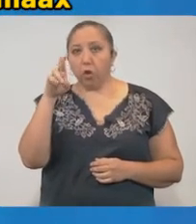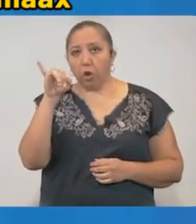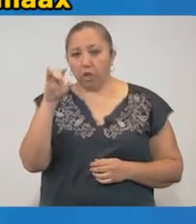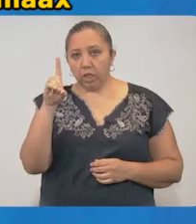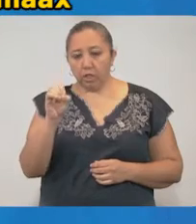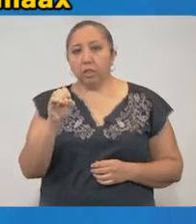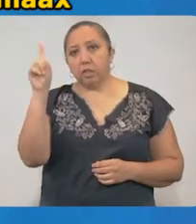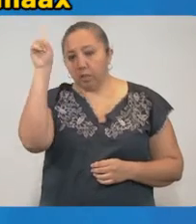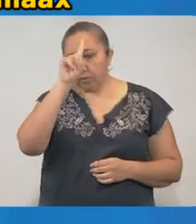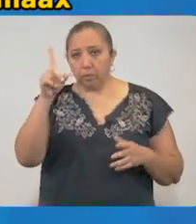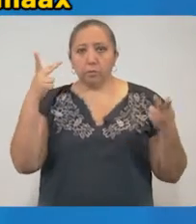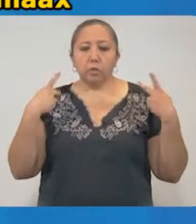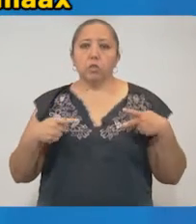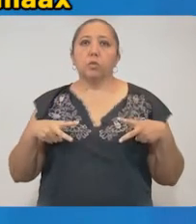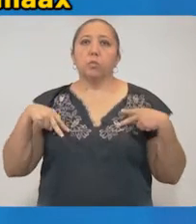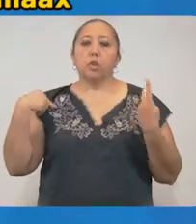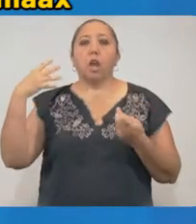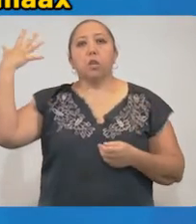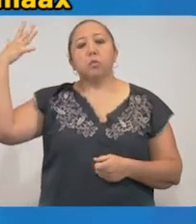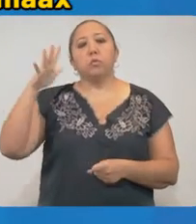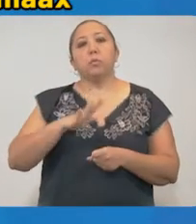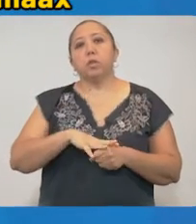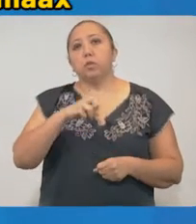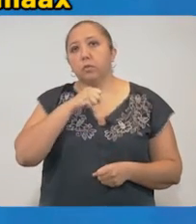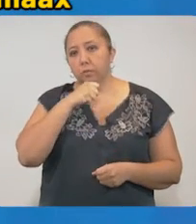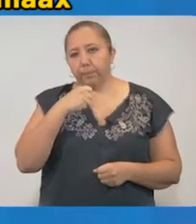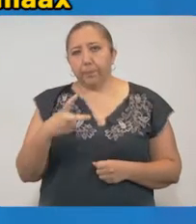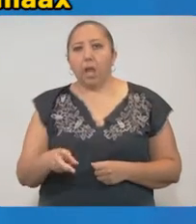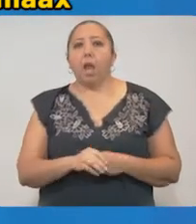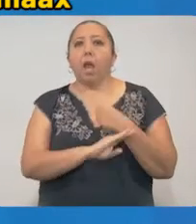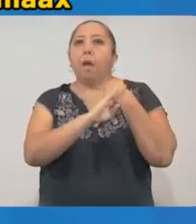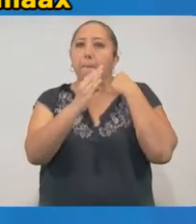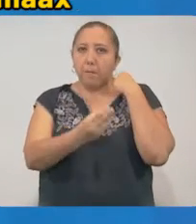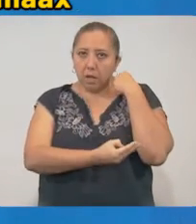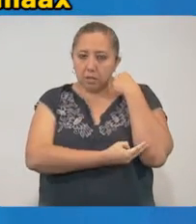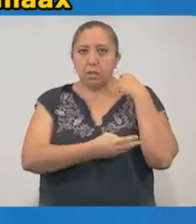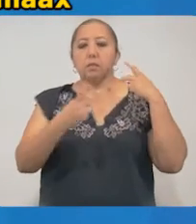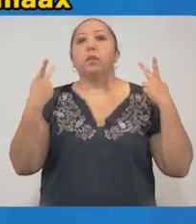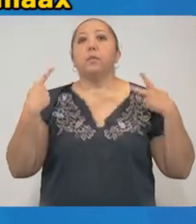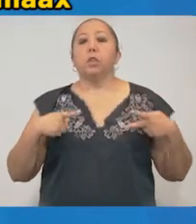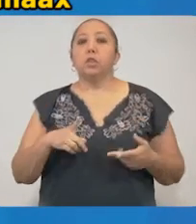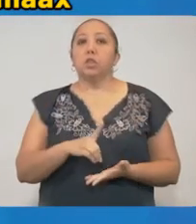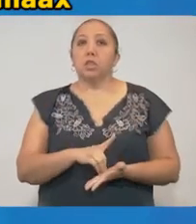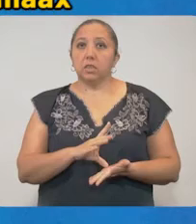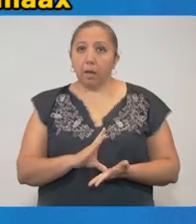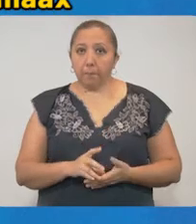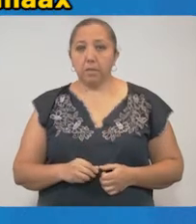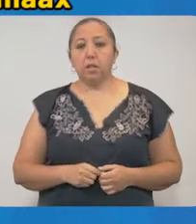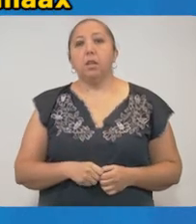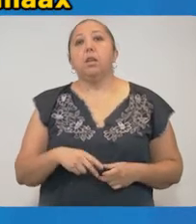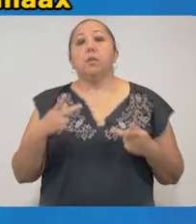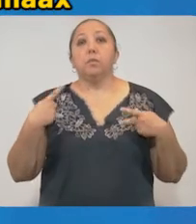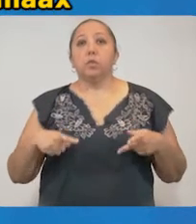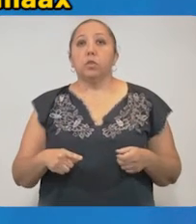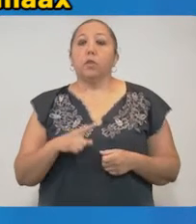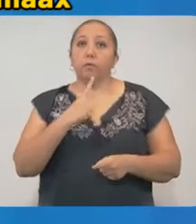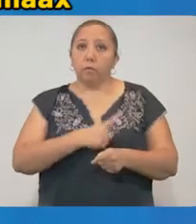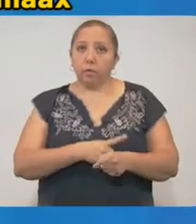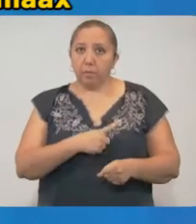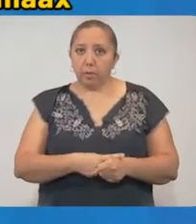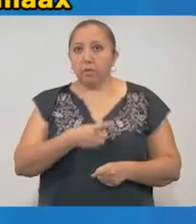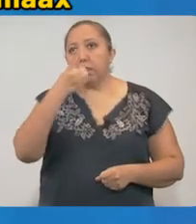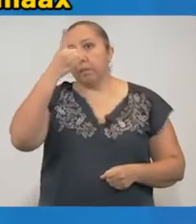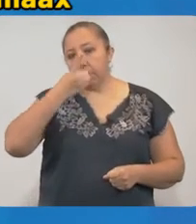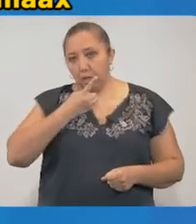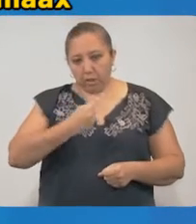Recomendamos a la población vulnerable como adultos mayores, mujeres embarazadas, personas con discapacidad, personas con padecimientos